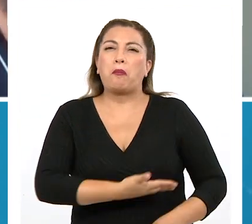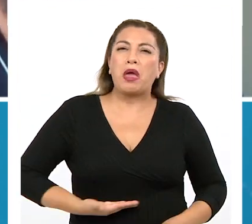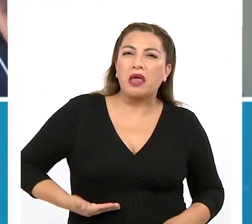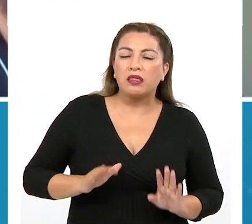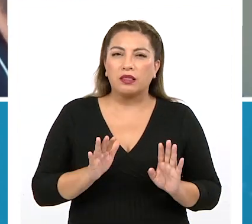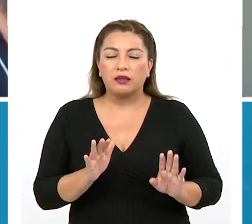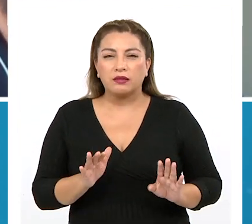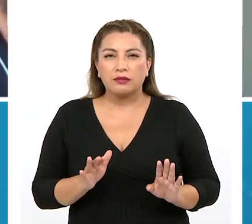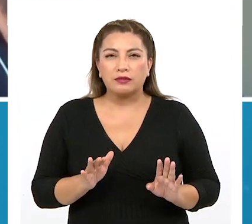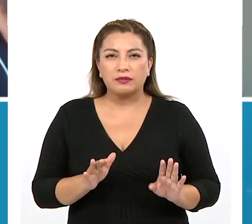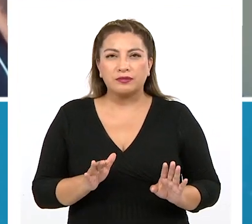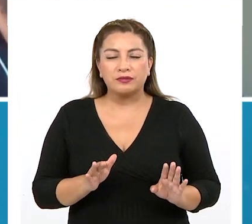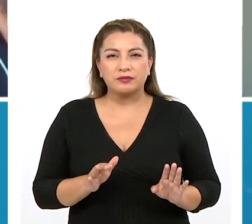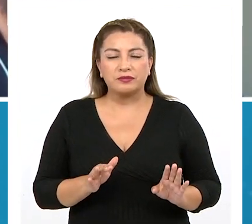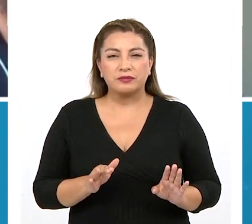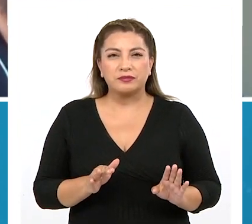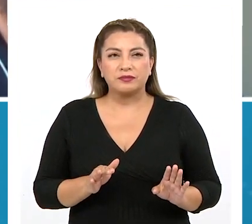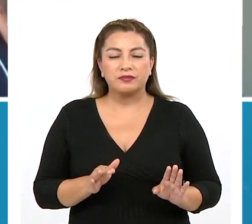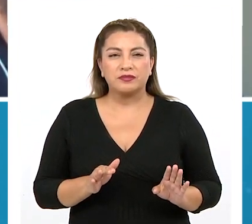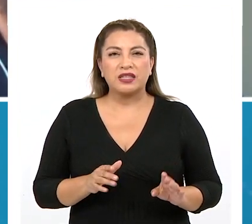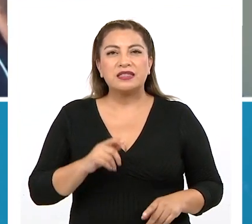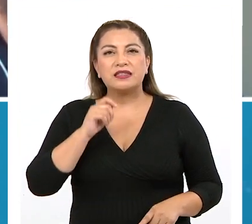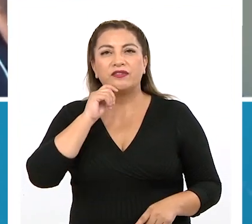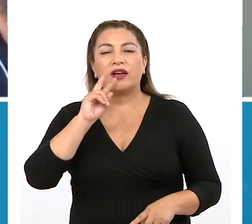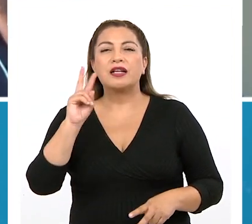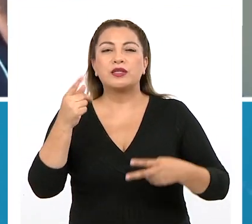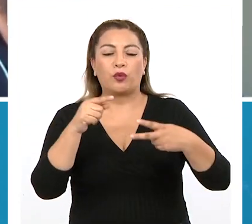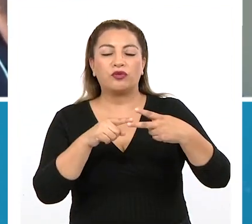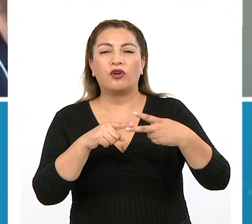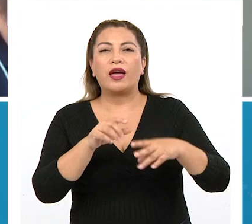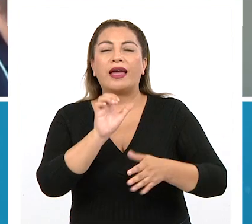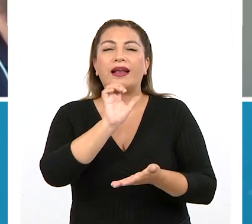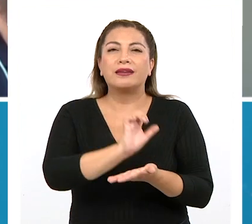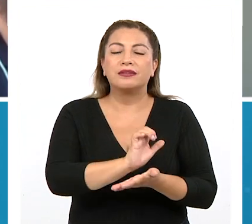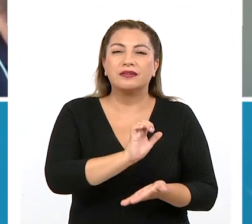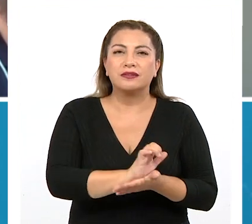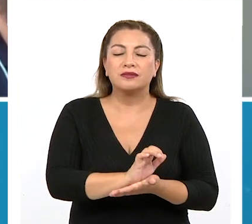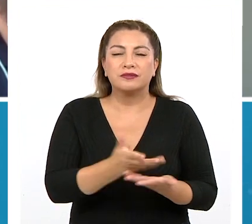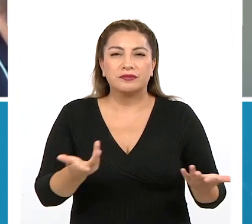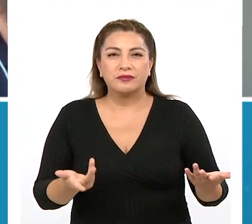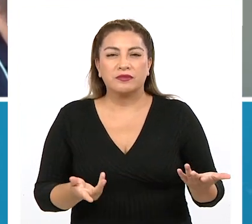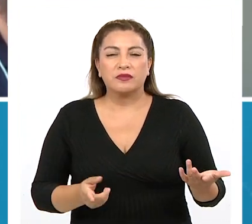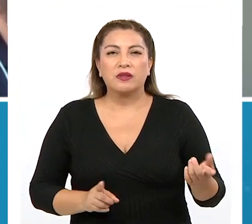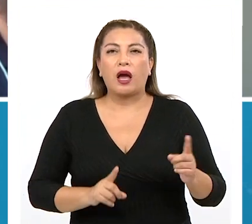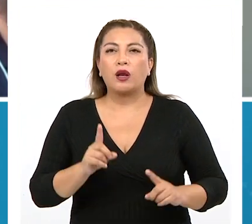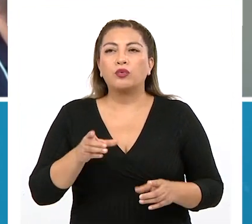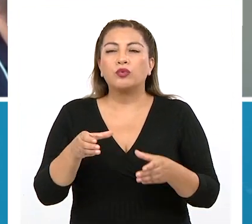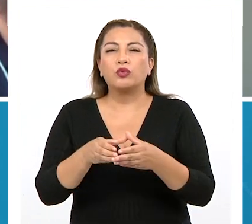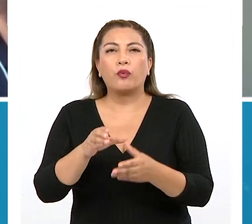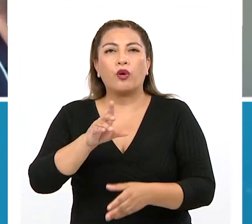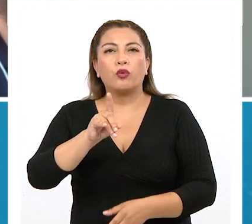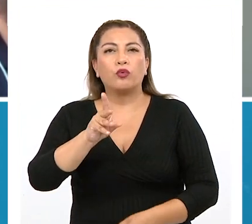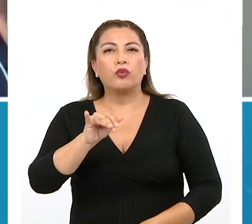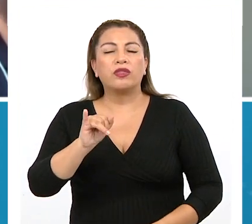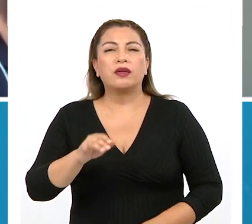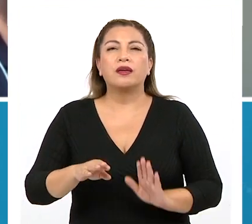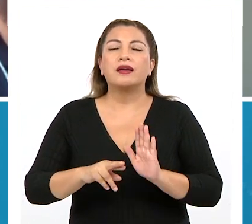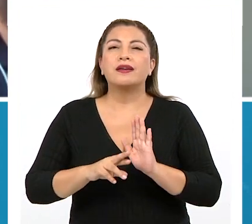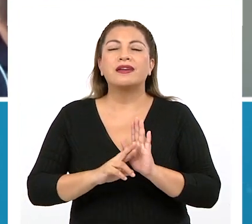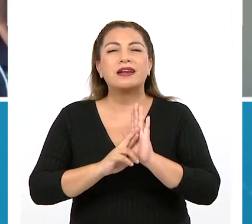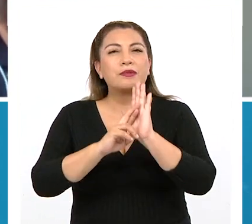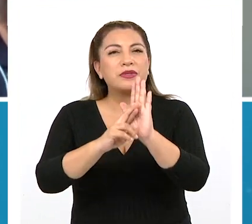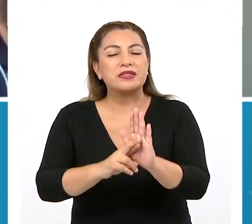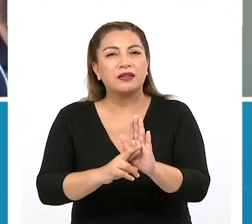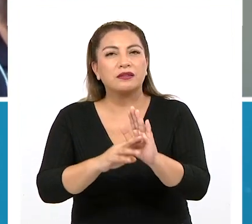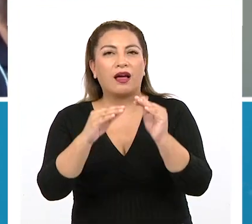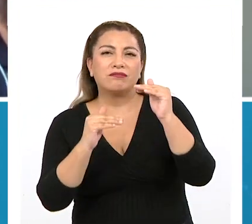Ujú. no, iba a ser el número dos del Estado ante la posibilidad que sea alguien de la UDI que representa más una clase alta a